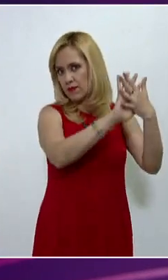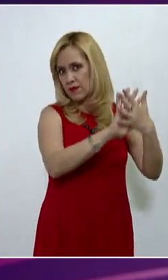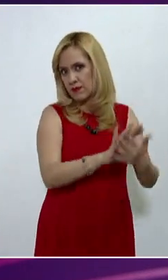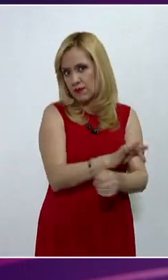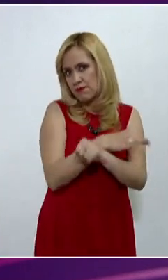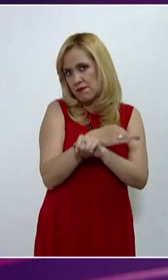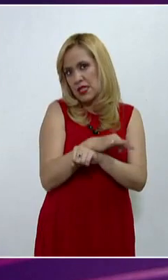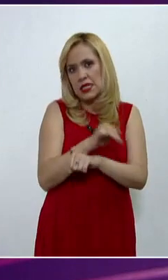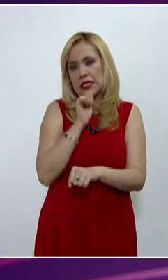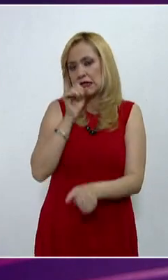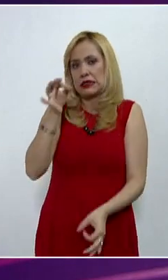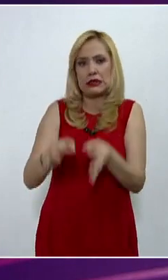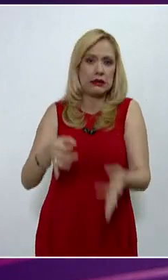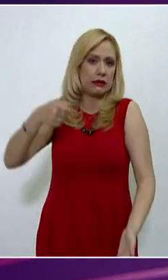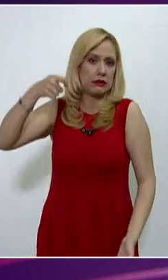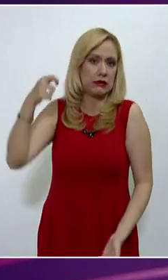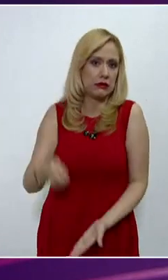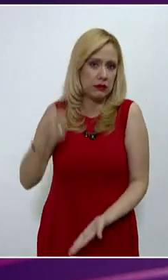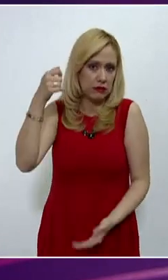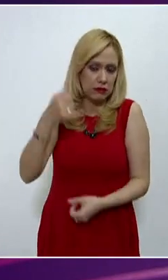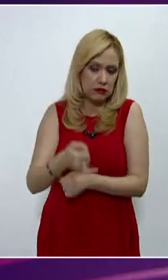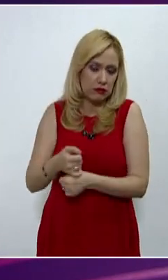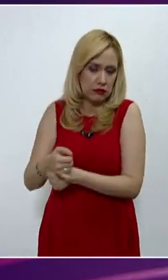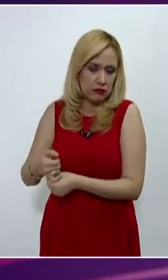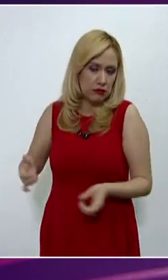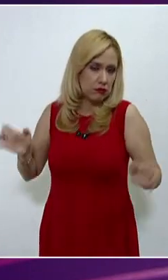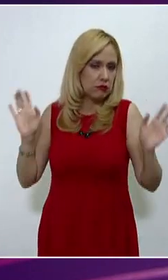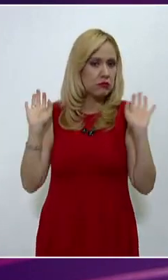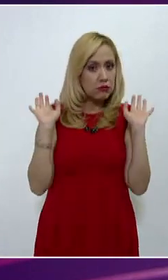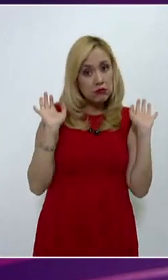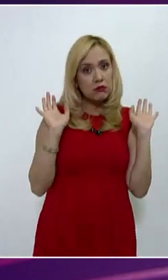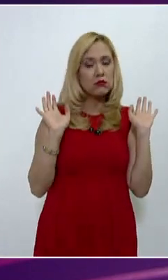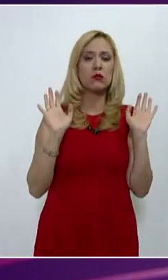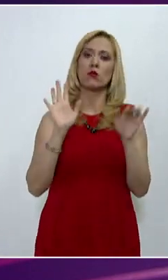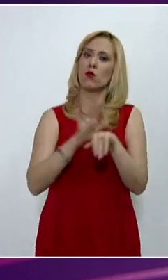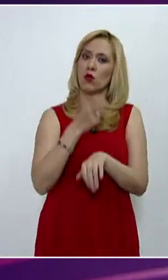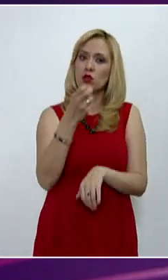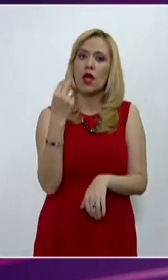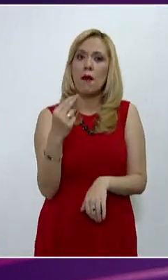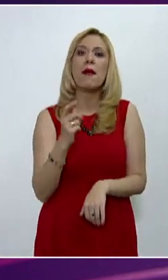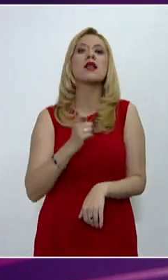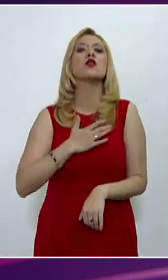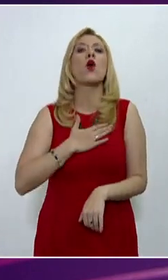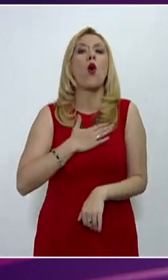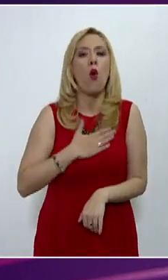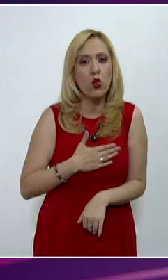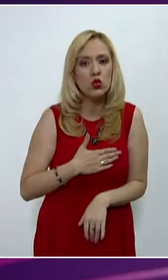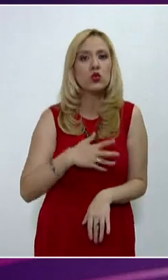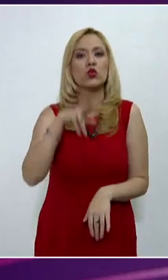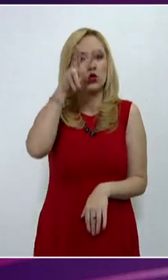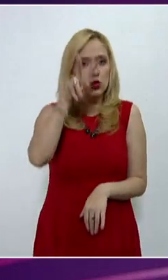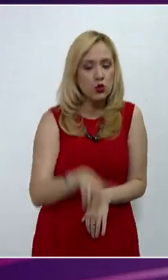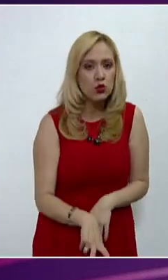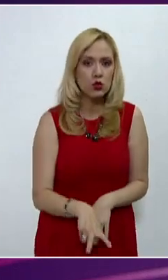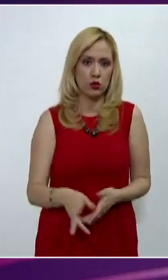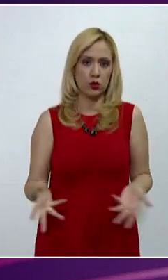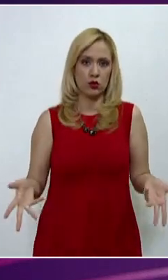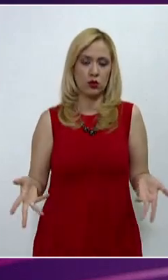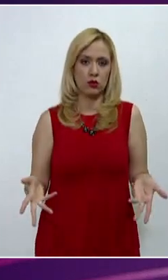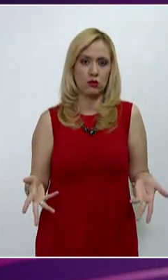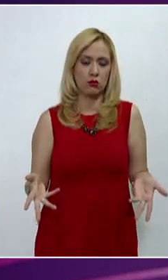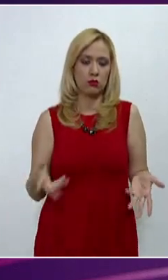extraordinaria aplica la prisión preventiva justificada y por eso se llama así, justificada. ¿Por qué? Porque tienes que acreditar